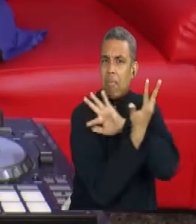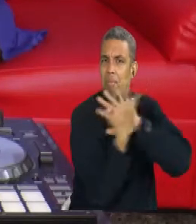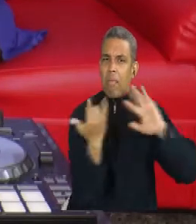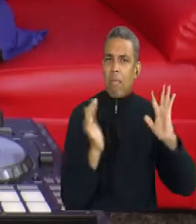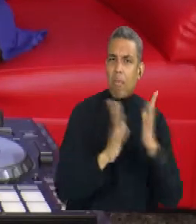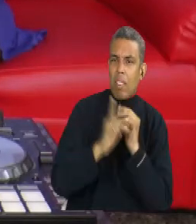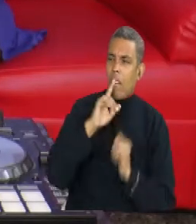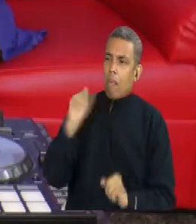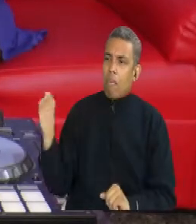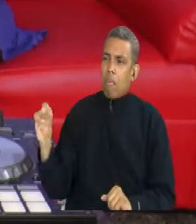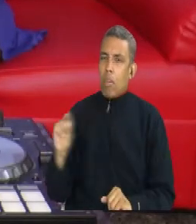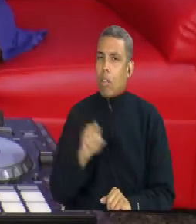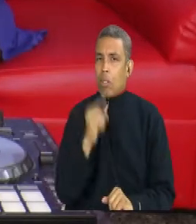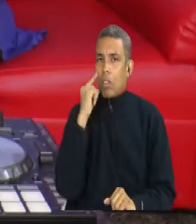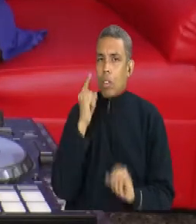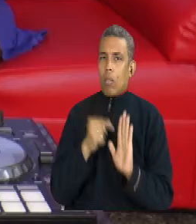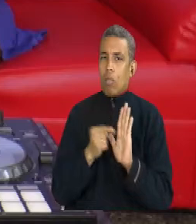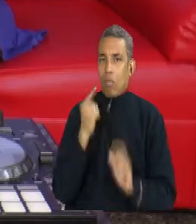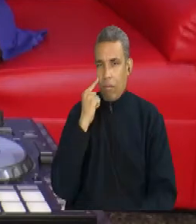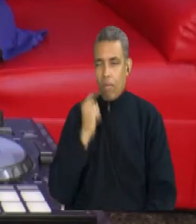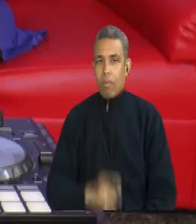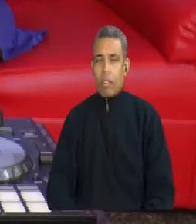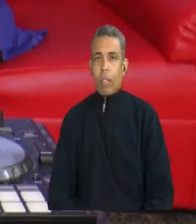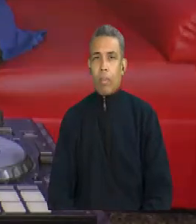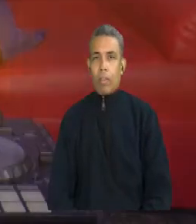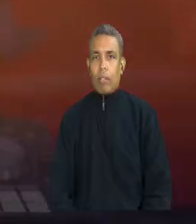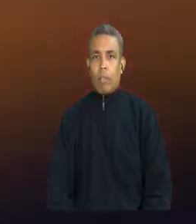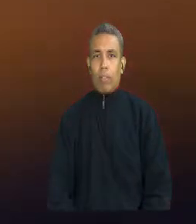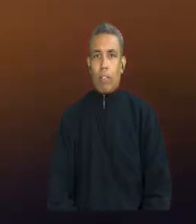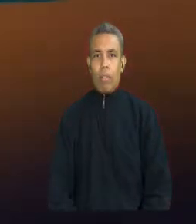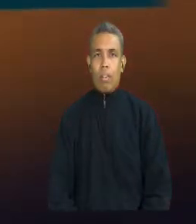es lo que les gusta, y esto fue lo que ella encontró.